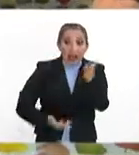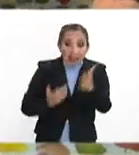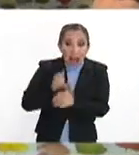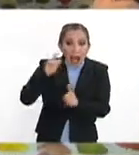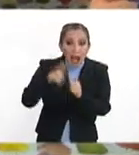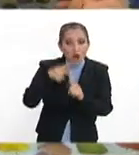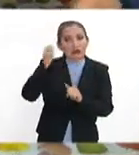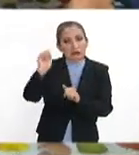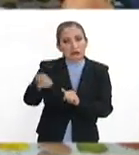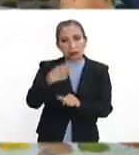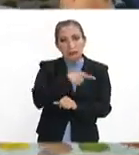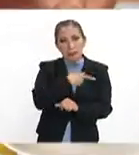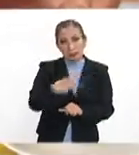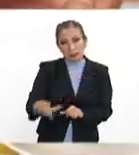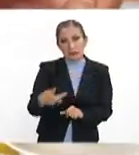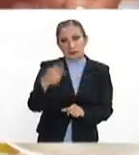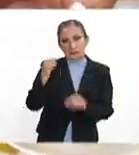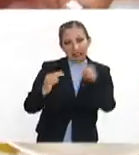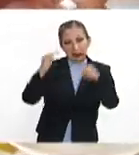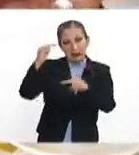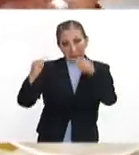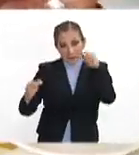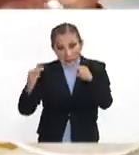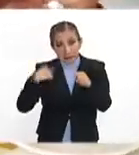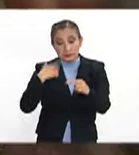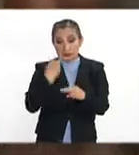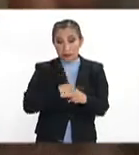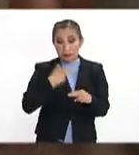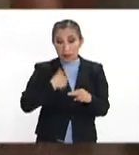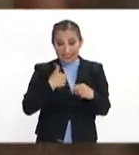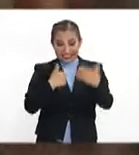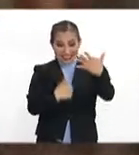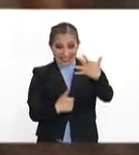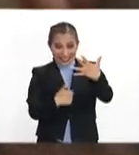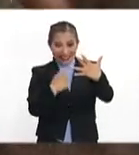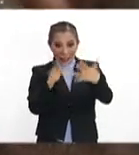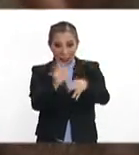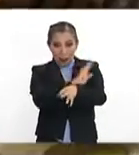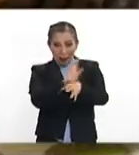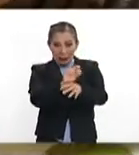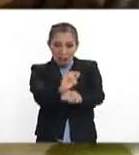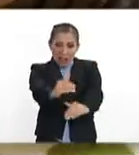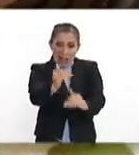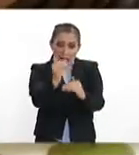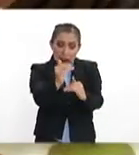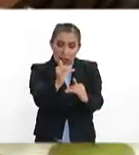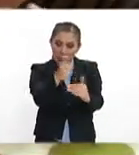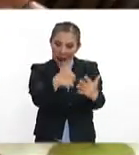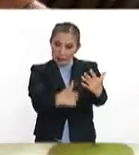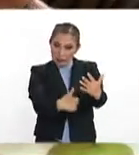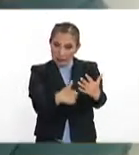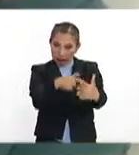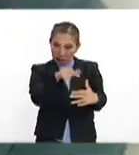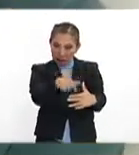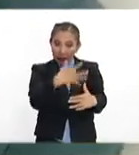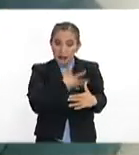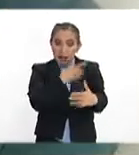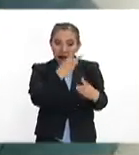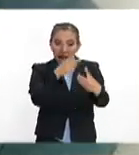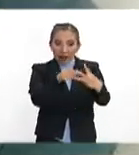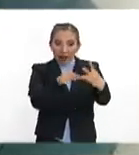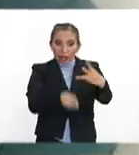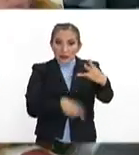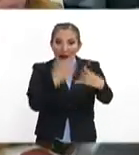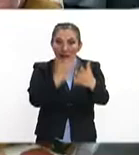nosotros en México medimos. Y quien está por debajo de la línea de bienestar mínimo y que además tiene 3 carencias